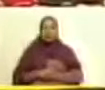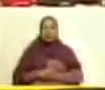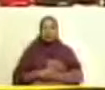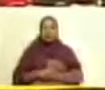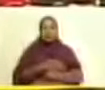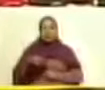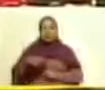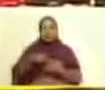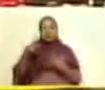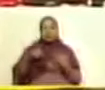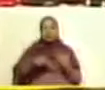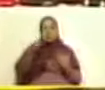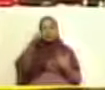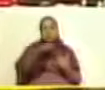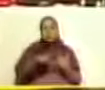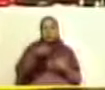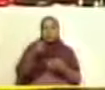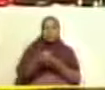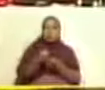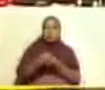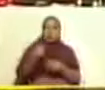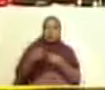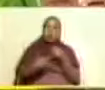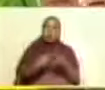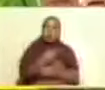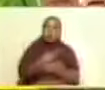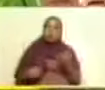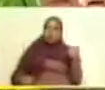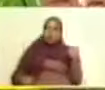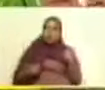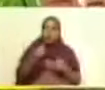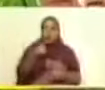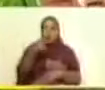las propuestas, ya como lo hemos mencionado, presidente,